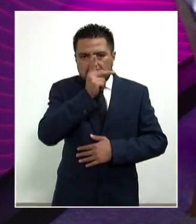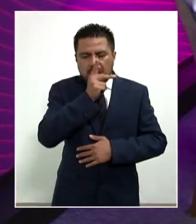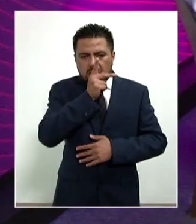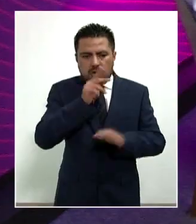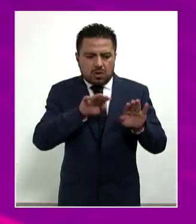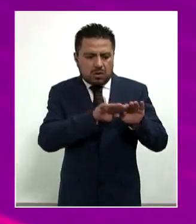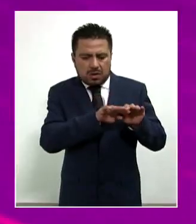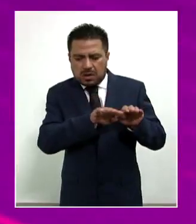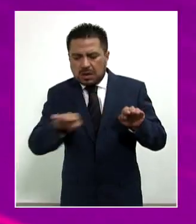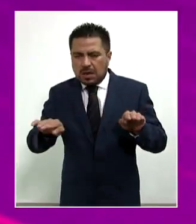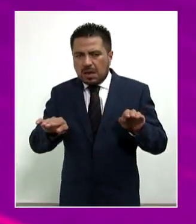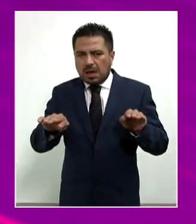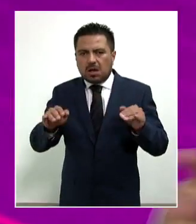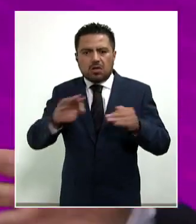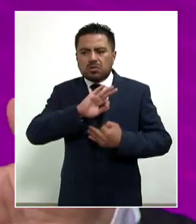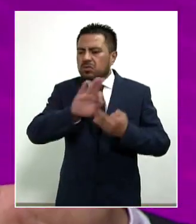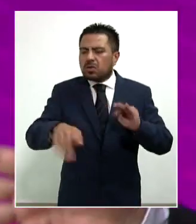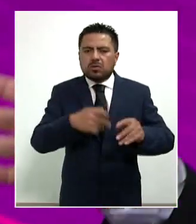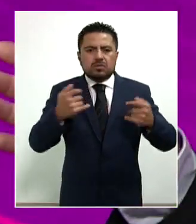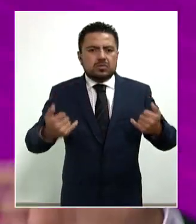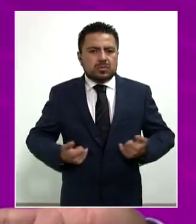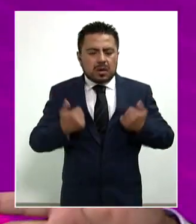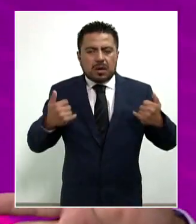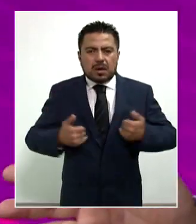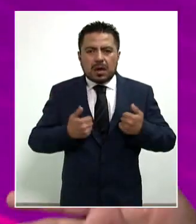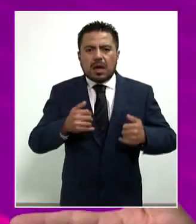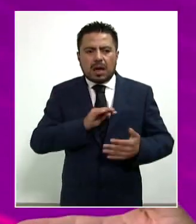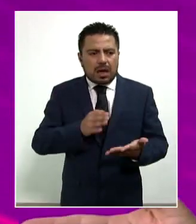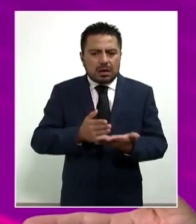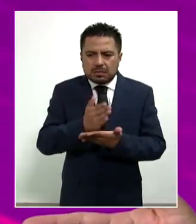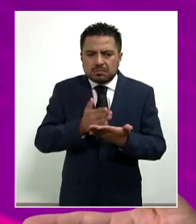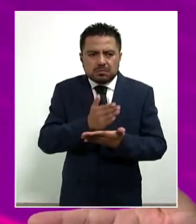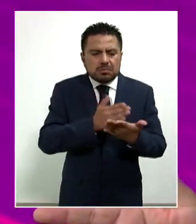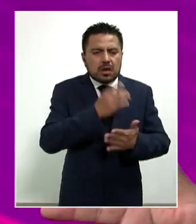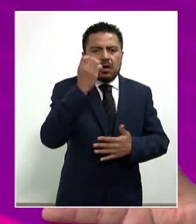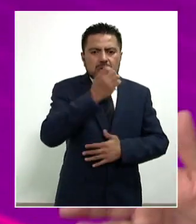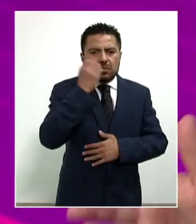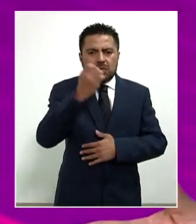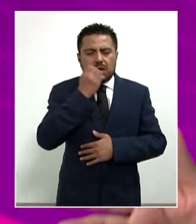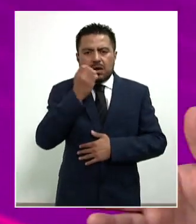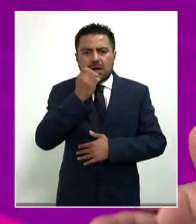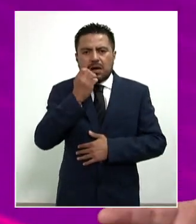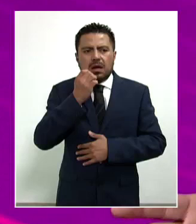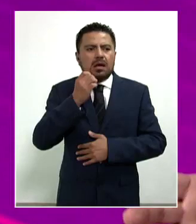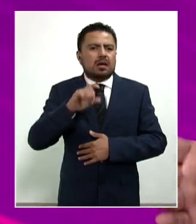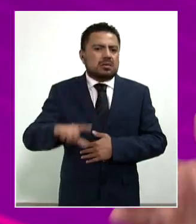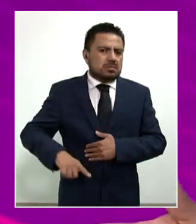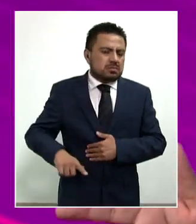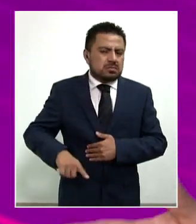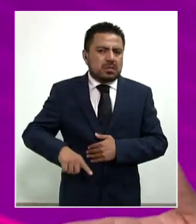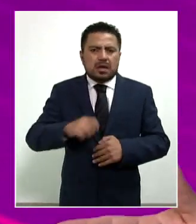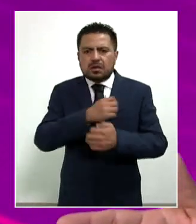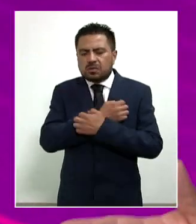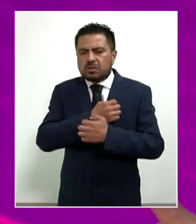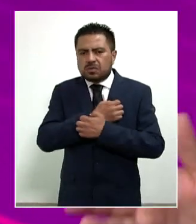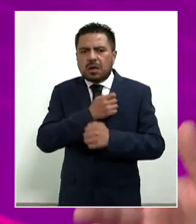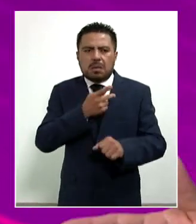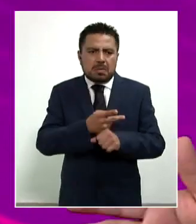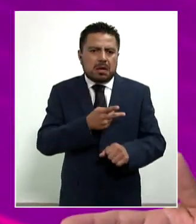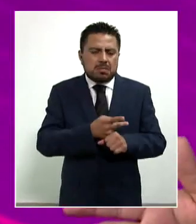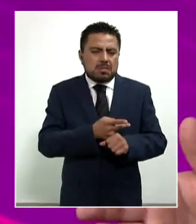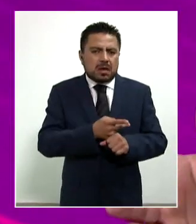igualdad, de que todos los jóvenes que asisten a una escuela pública en educación media